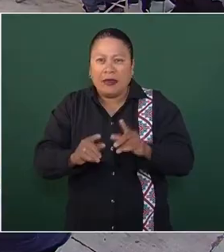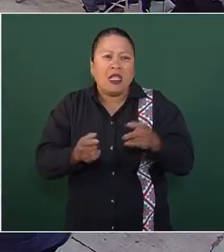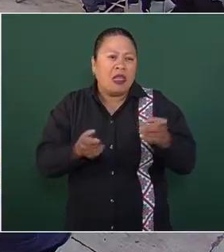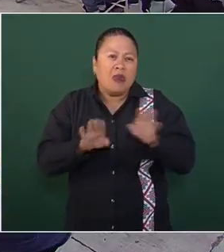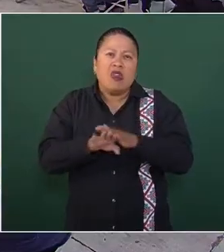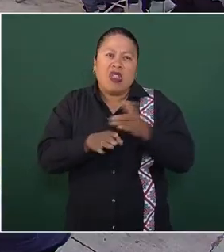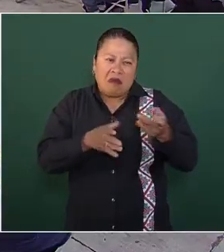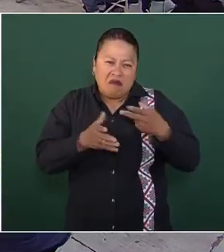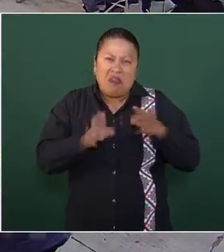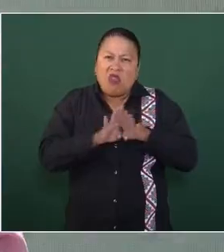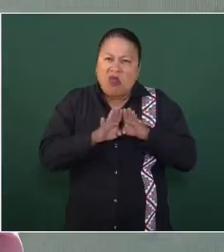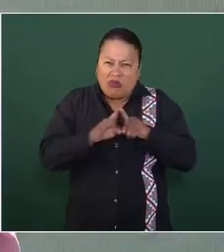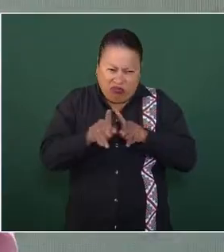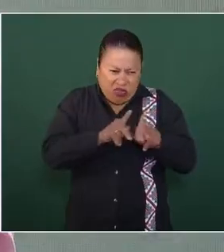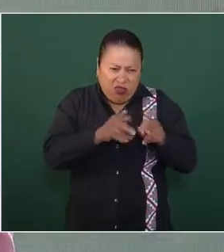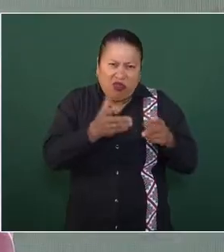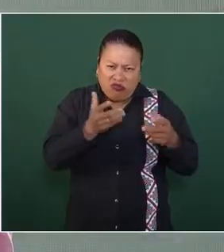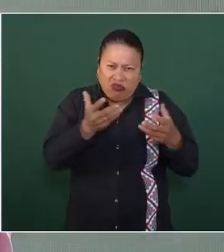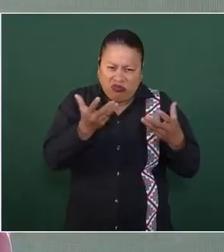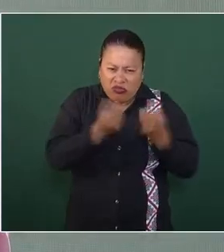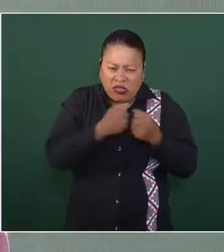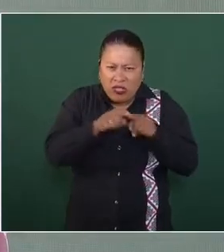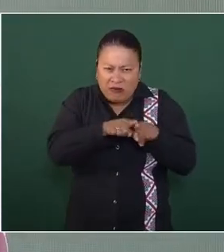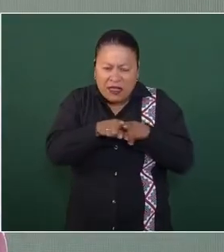hermanos y